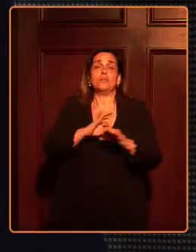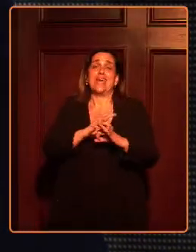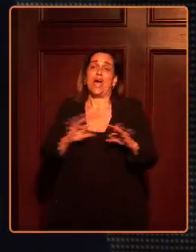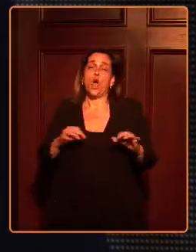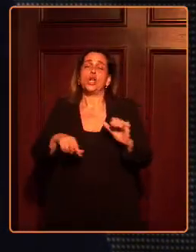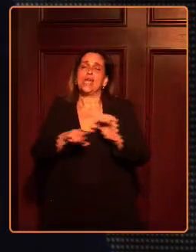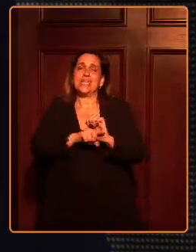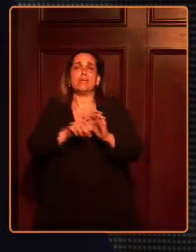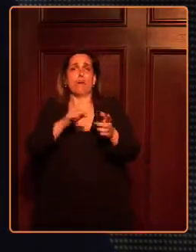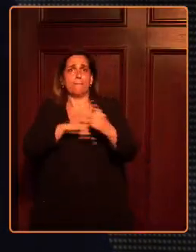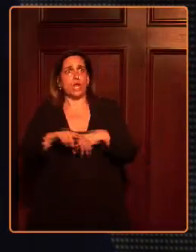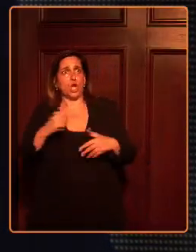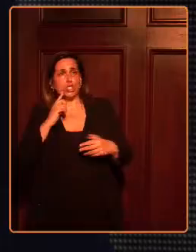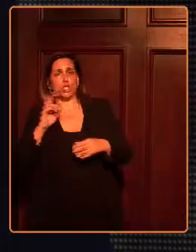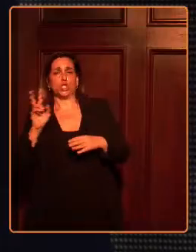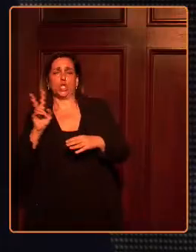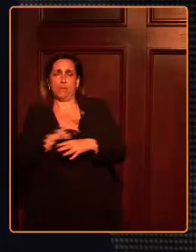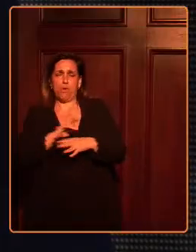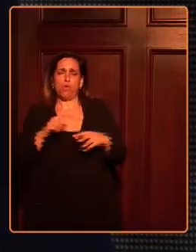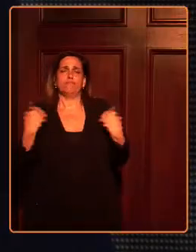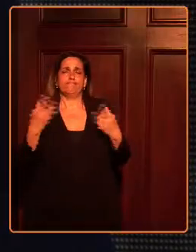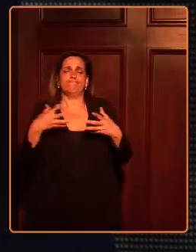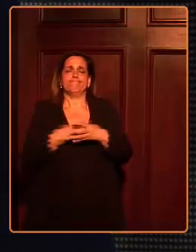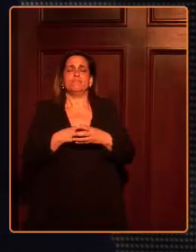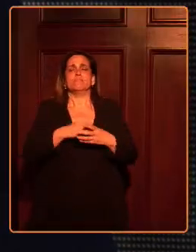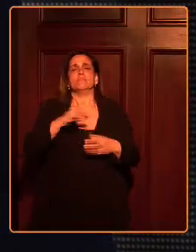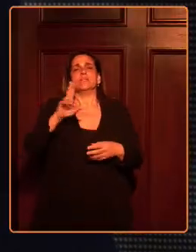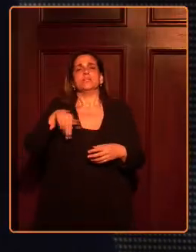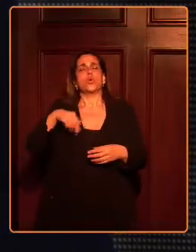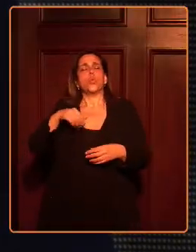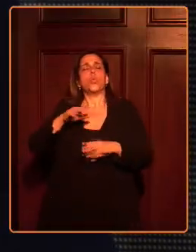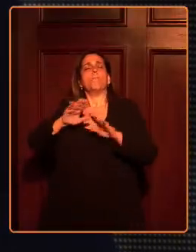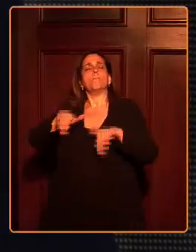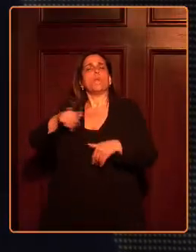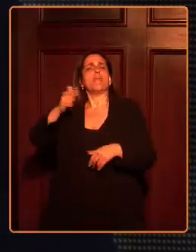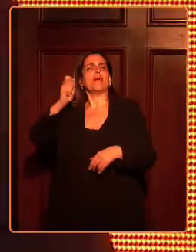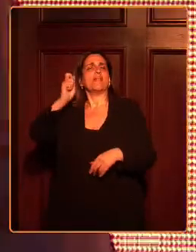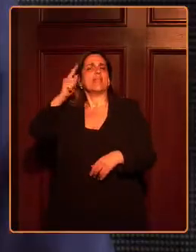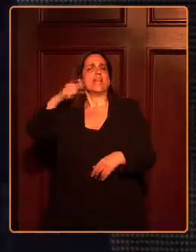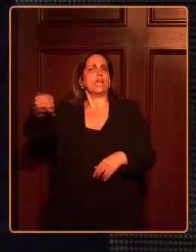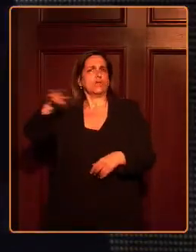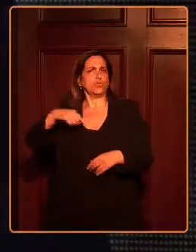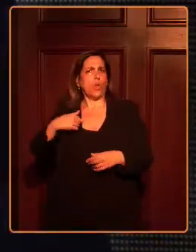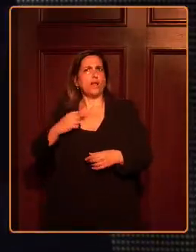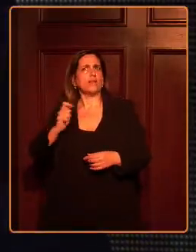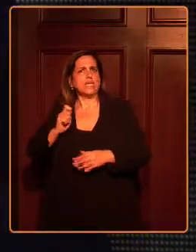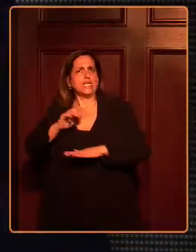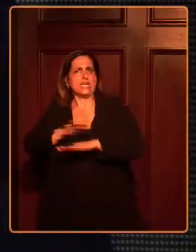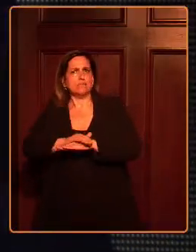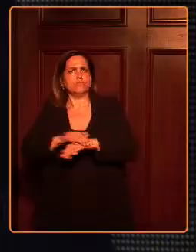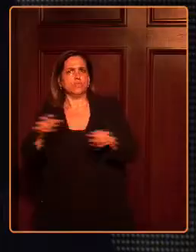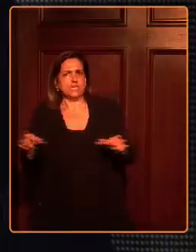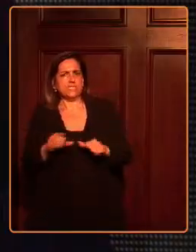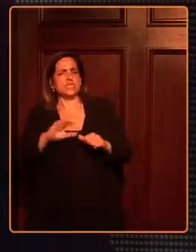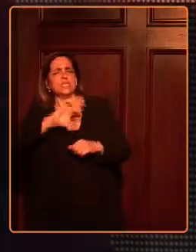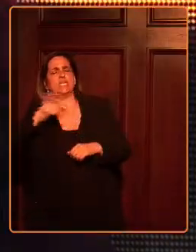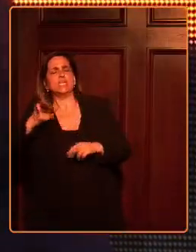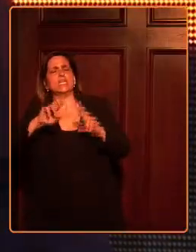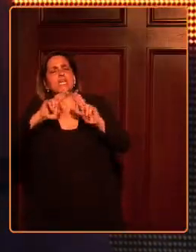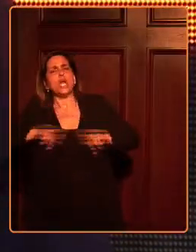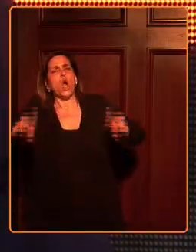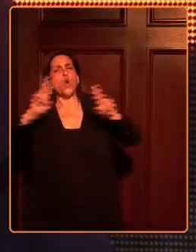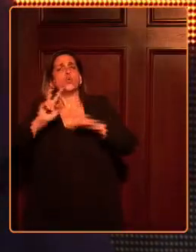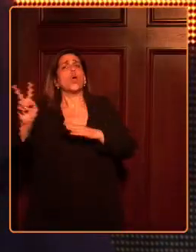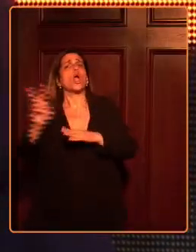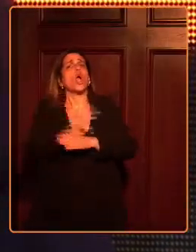Naciones Unidas, tenemos la OMPI, Organización Mundial de la Propiedad Intelectual, también en el marco de Naciones Unidas, que regula